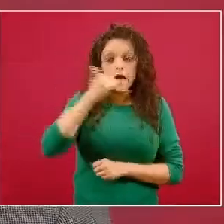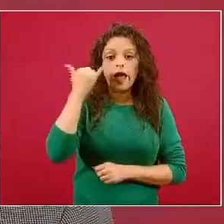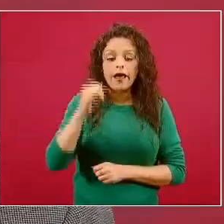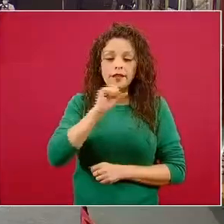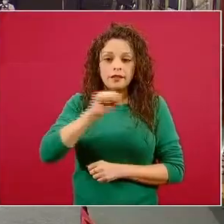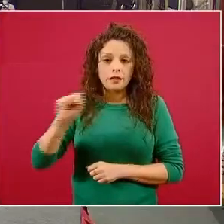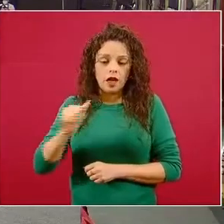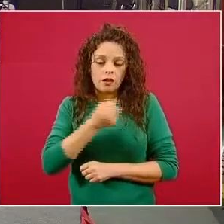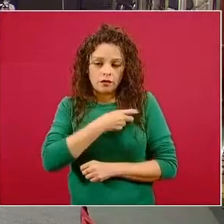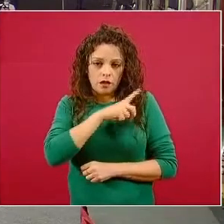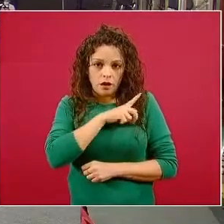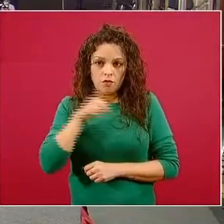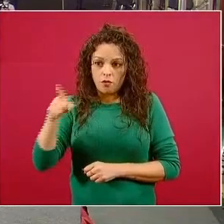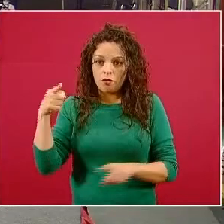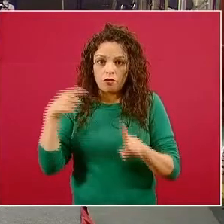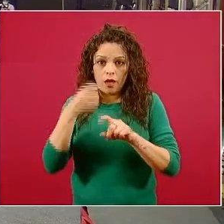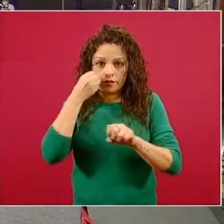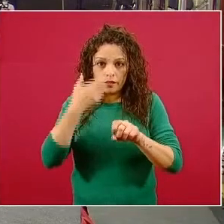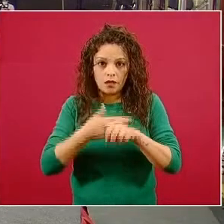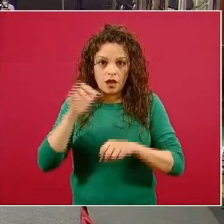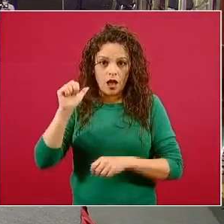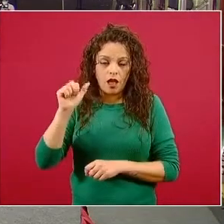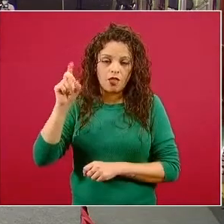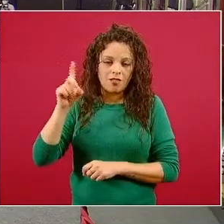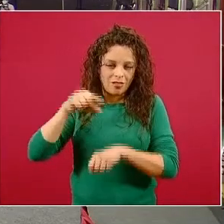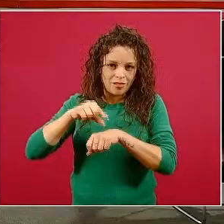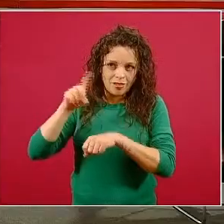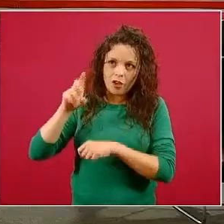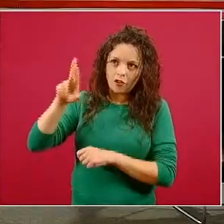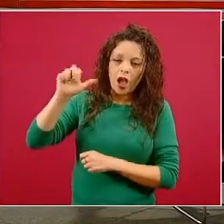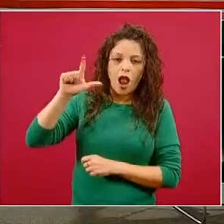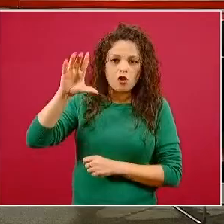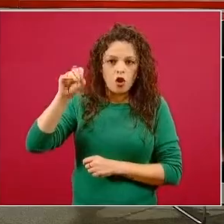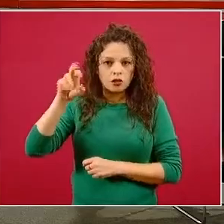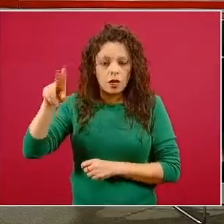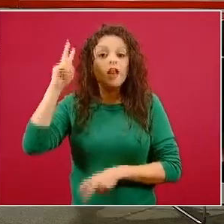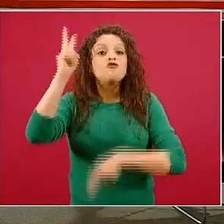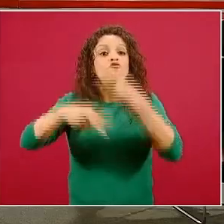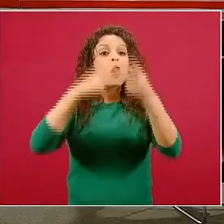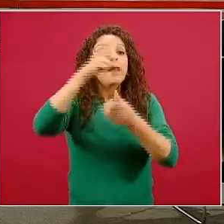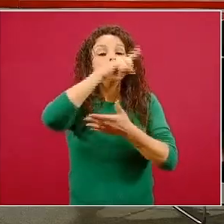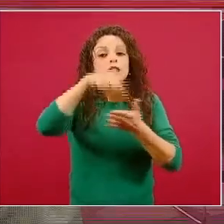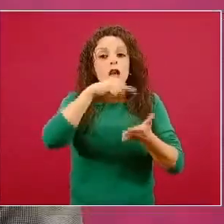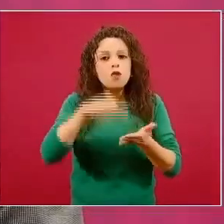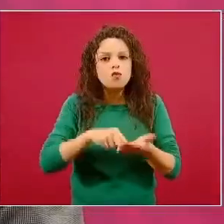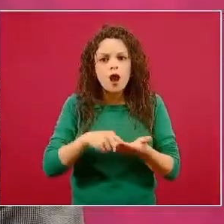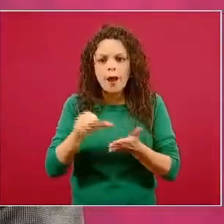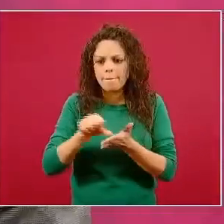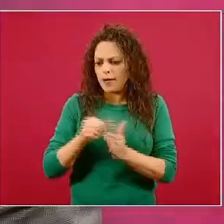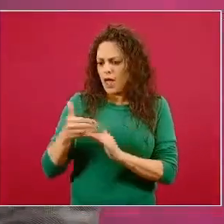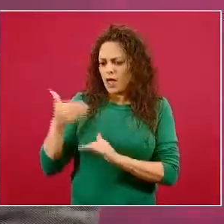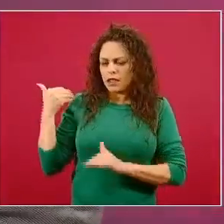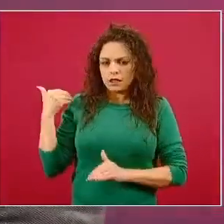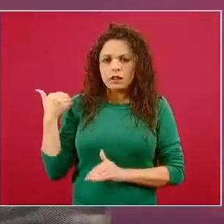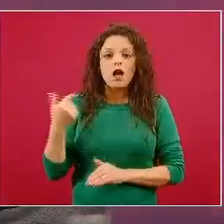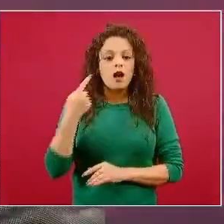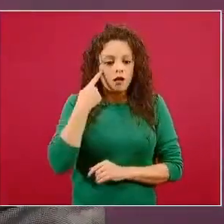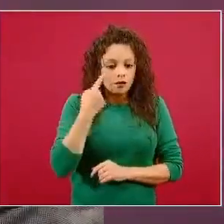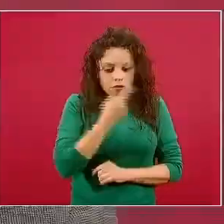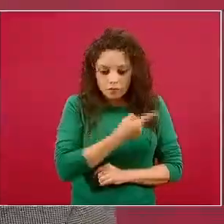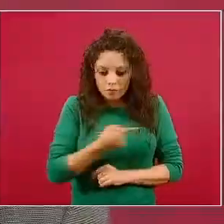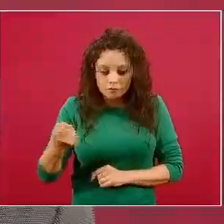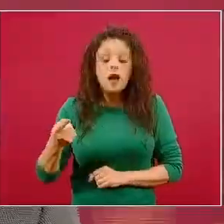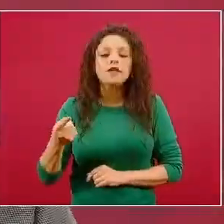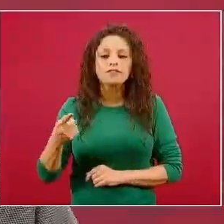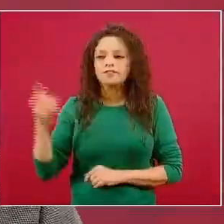propio secretario, el doctor Alcocer, fueron a la zona hace algunos meses y se designó un grupo